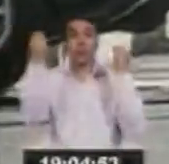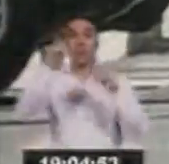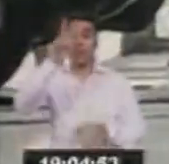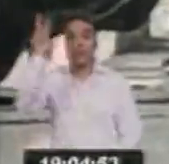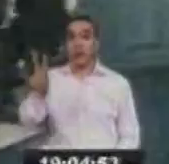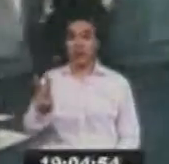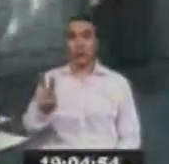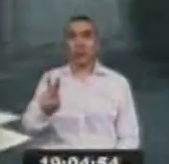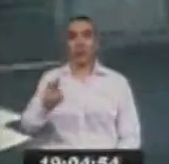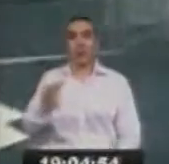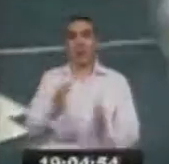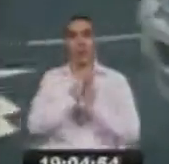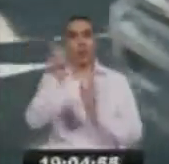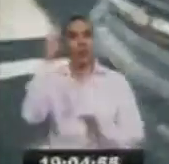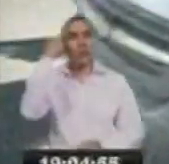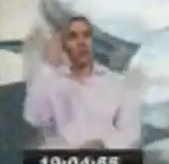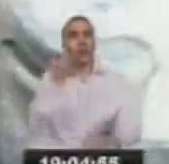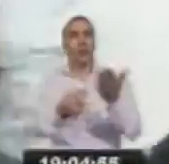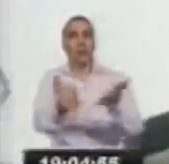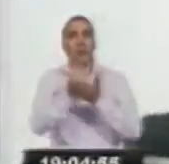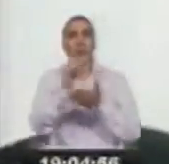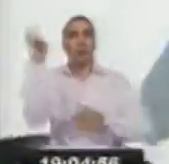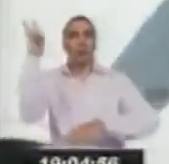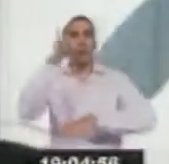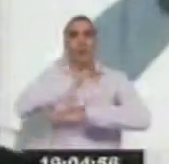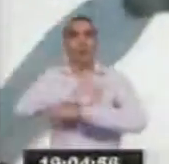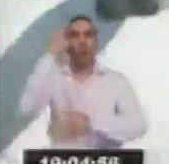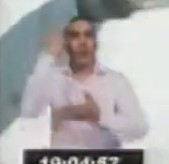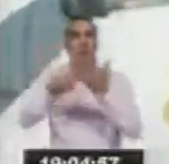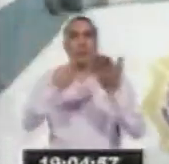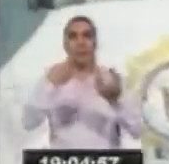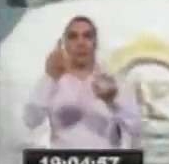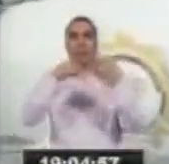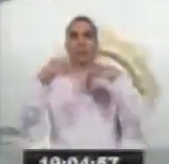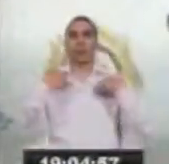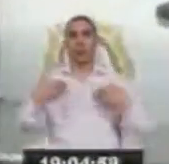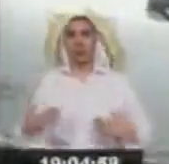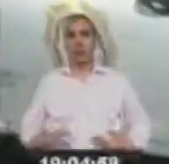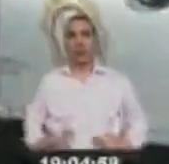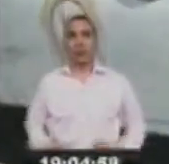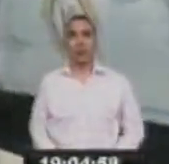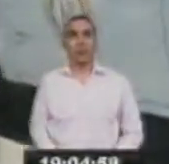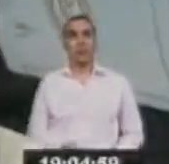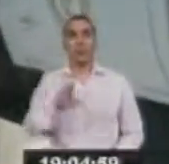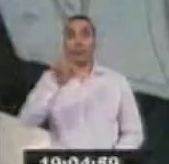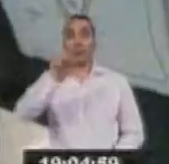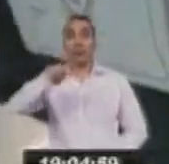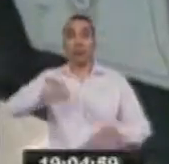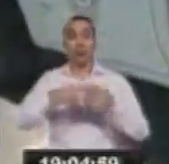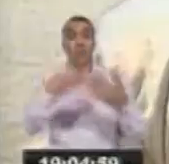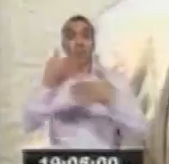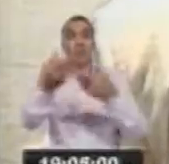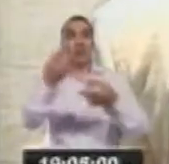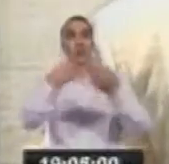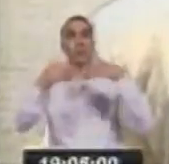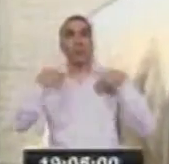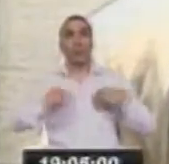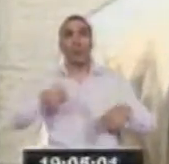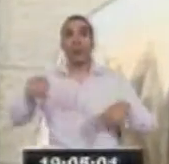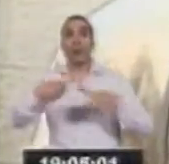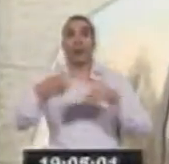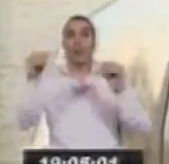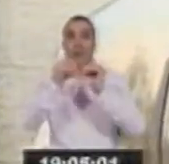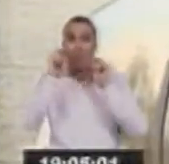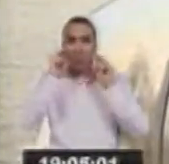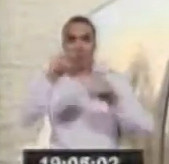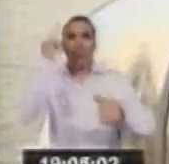Venezuela piden a su gobierno la ayuda de un avión Hércules para trasladar los cuerpos. No se va a iniciar un proceso de repatriación hasta que no se haya